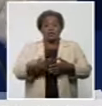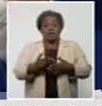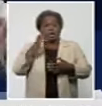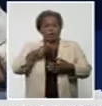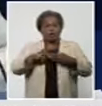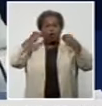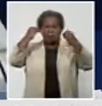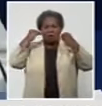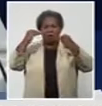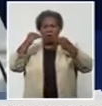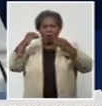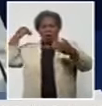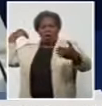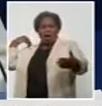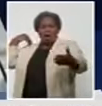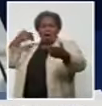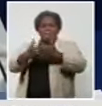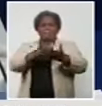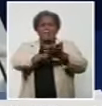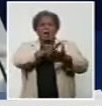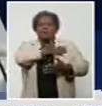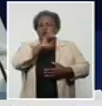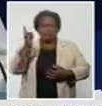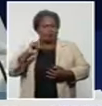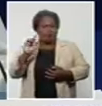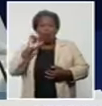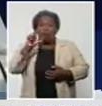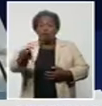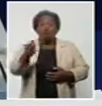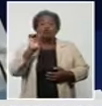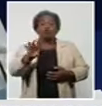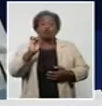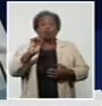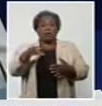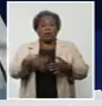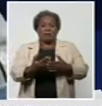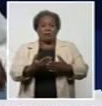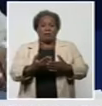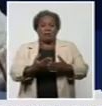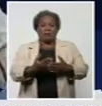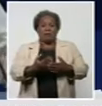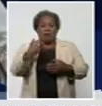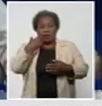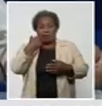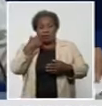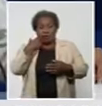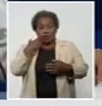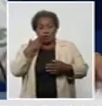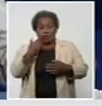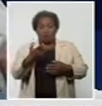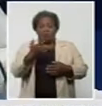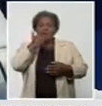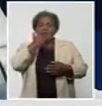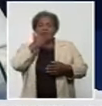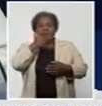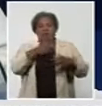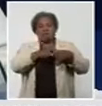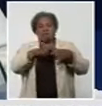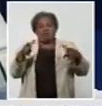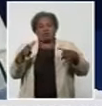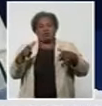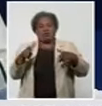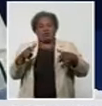la pandemia desde el principio, los últimos 15 días hemos tenido una mayor incidencia, pues todavía